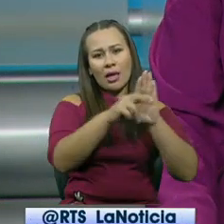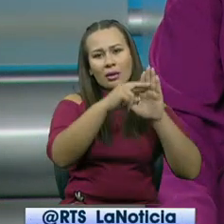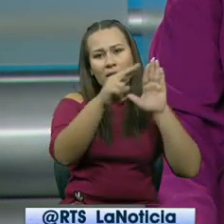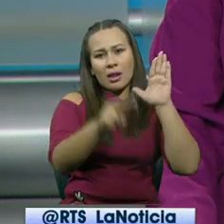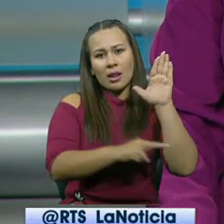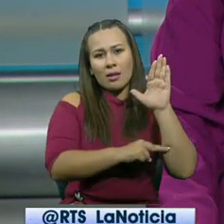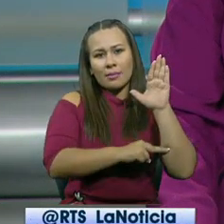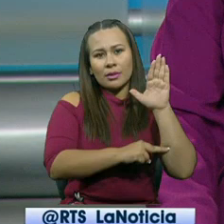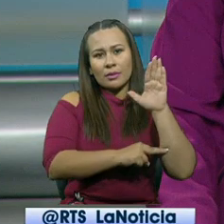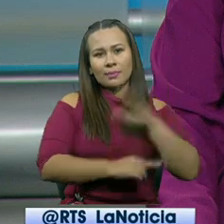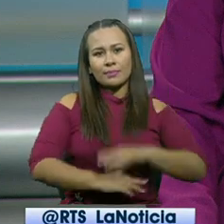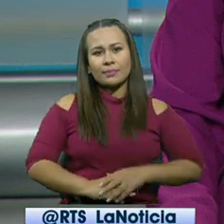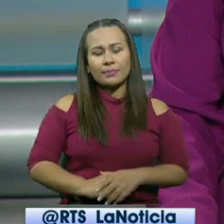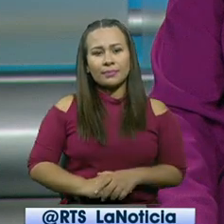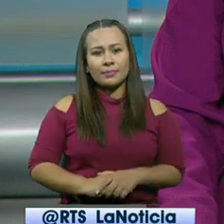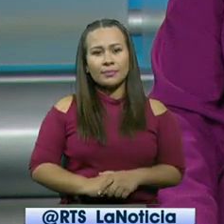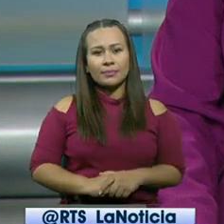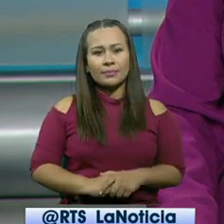reglamentarios.